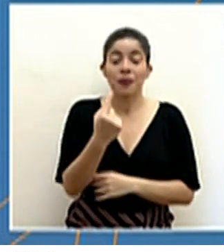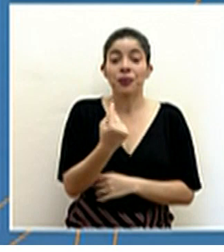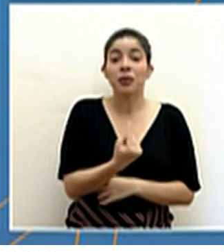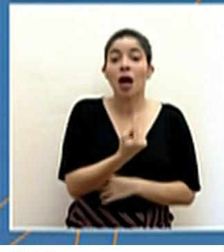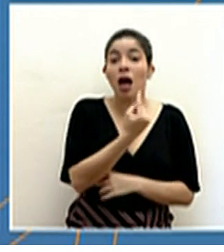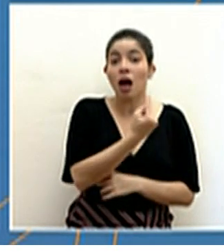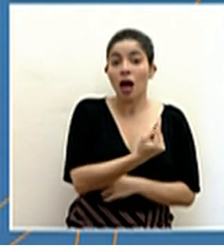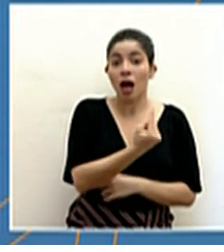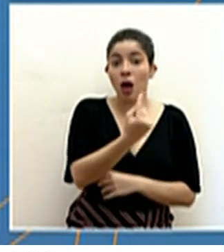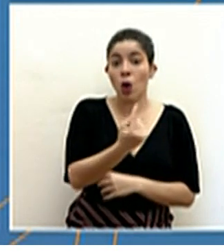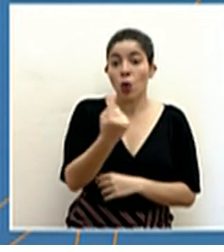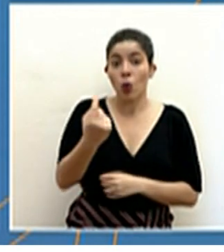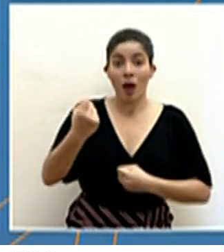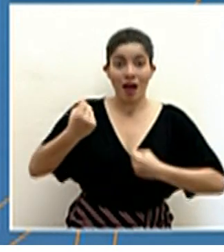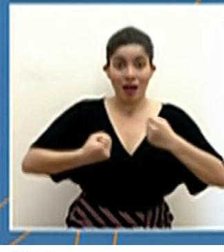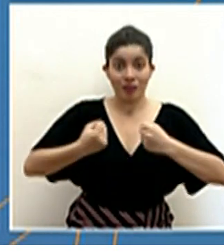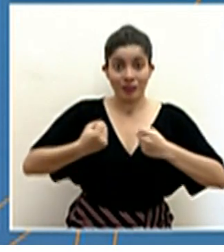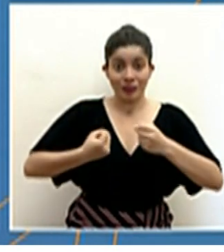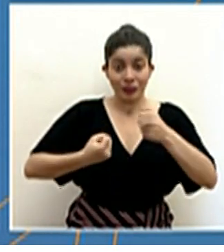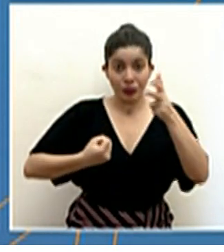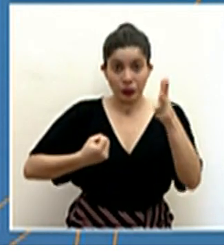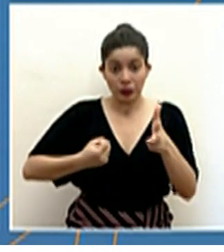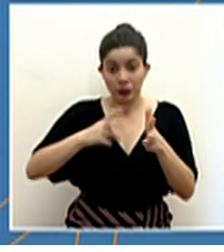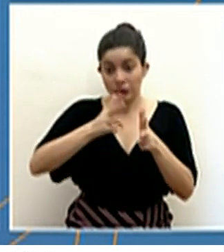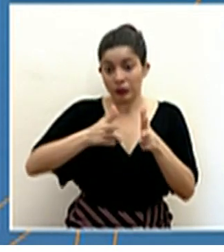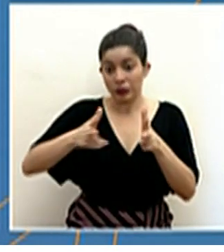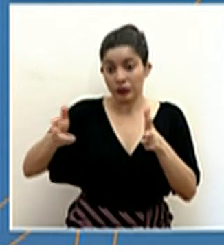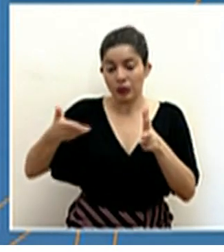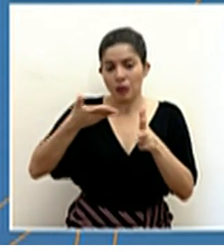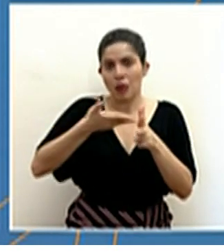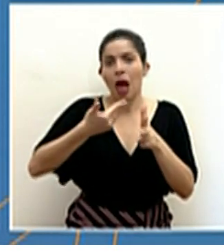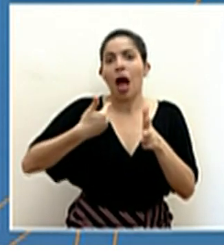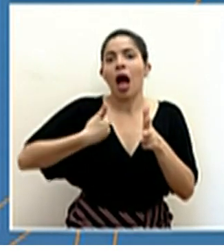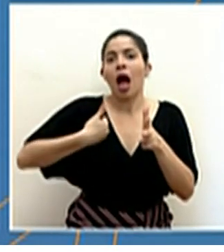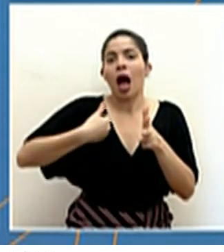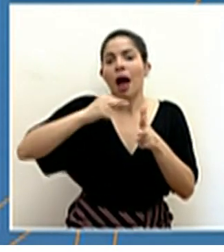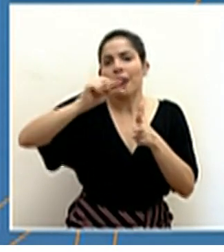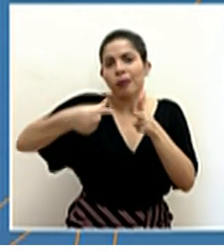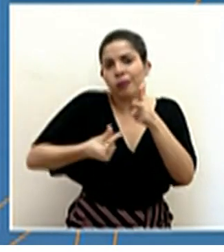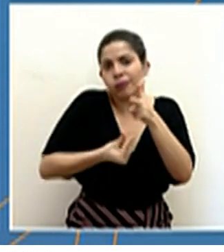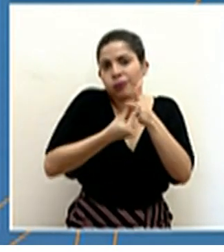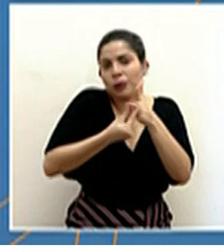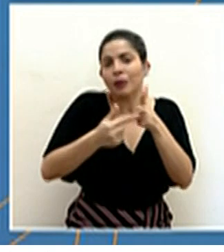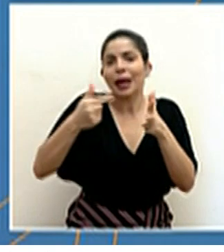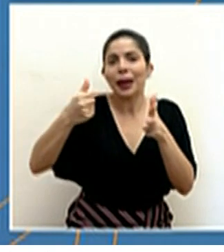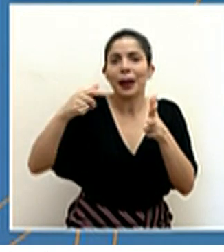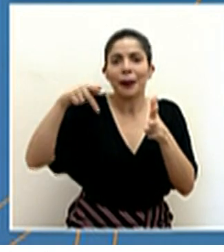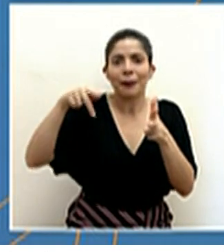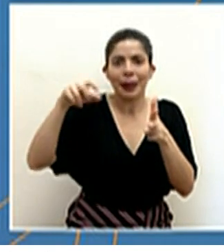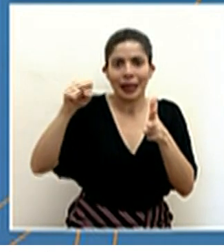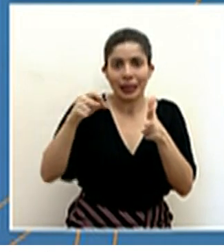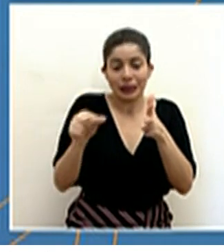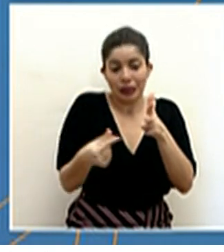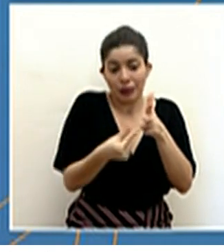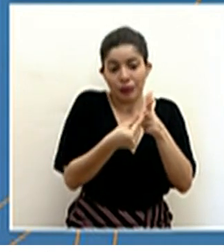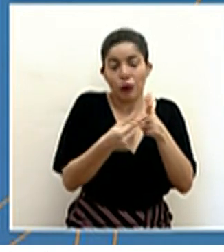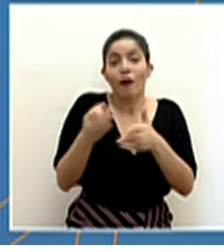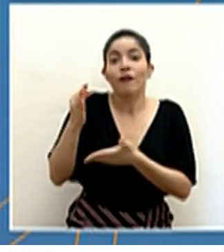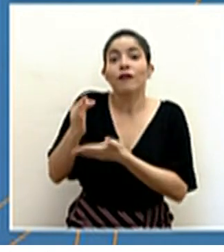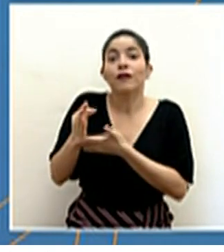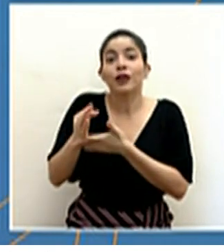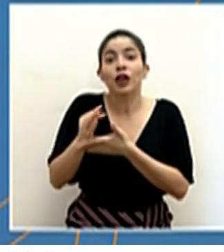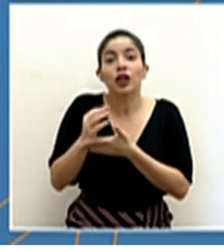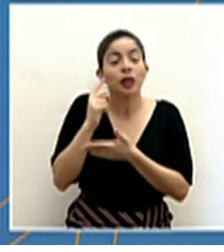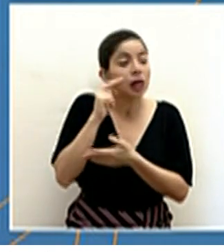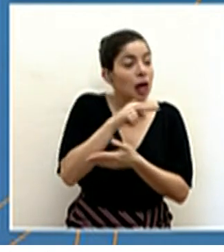uno de los vehículos está dotado de un dispositivo GPS que debe ser registrado en frontera a partir